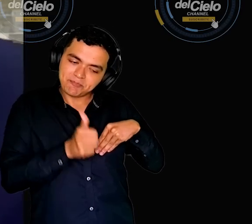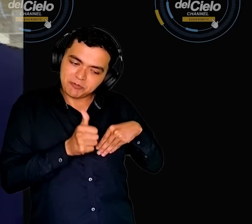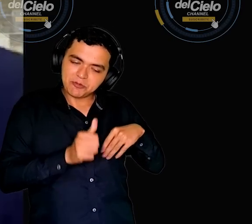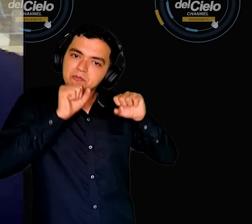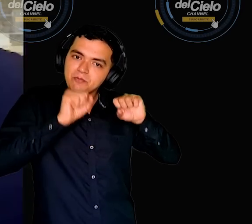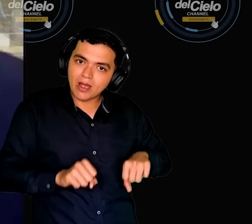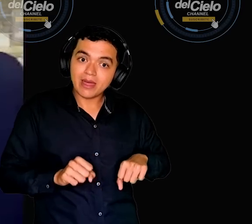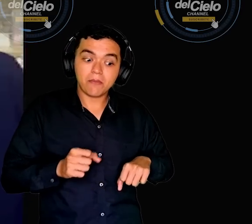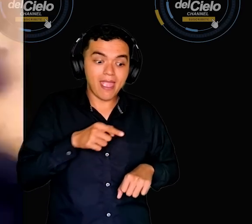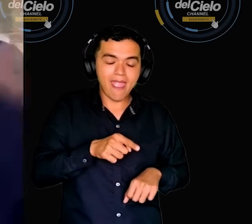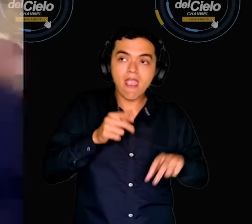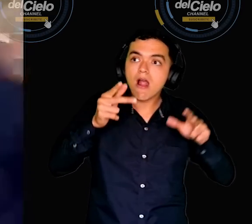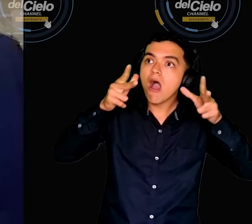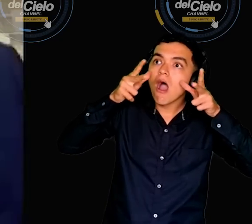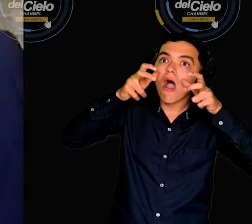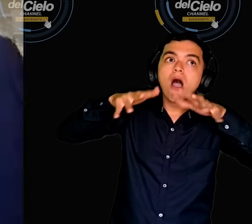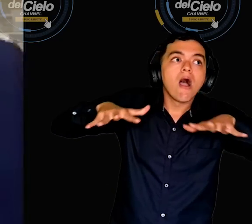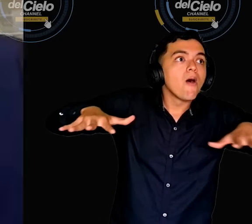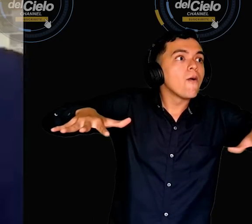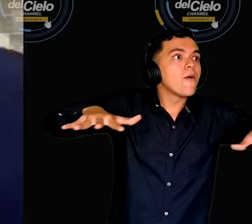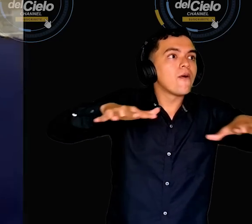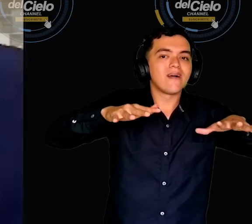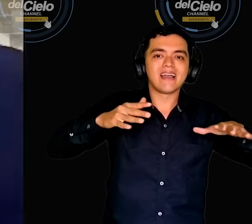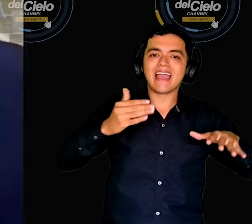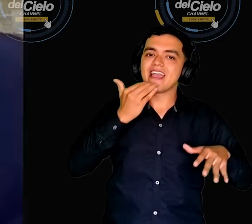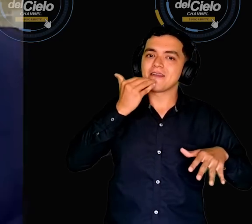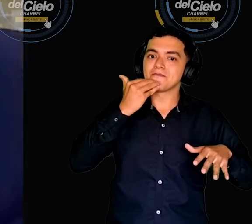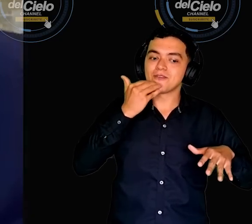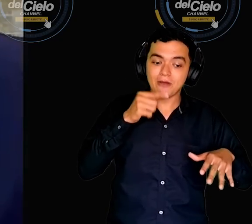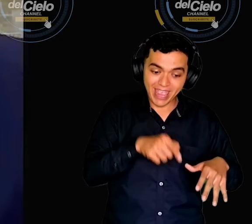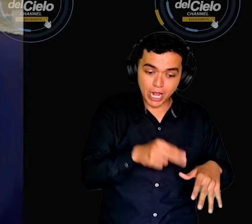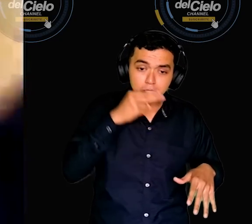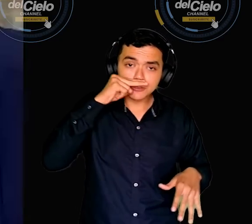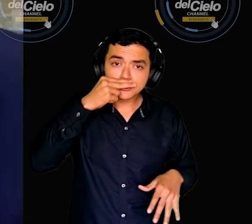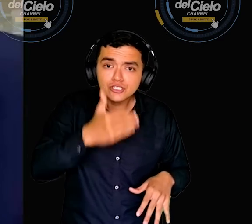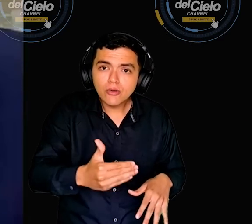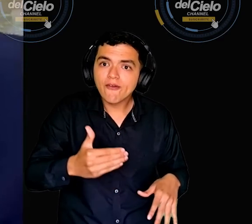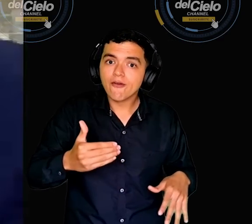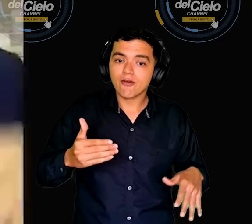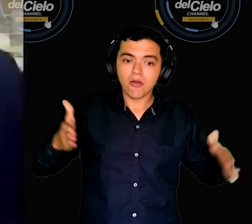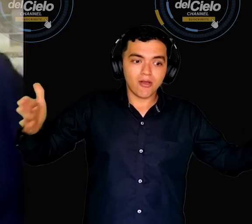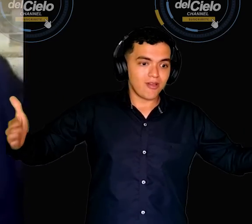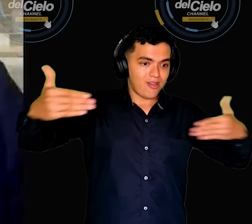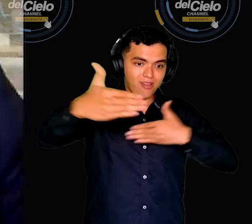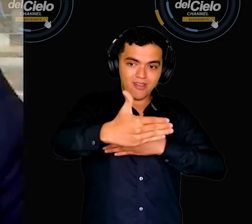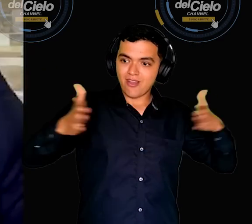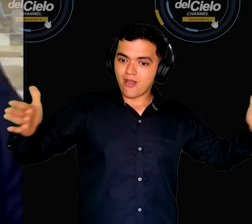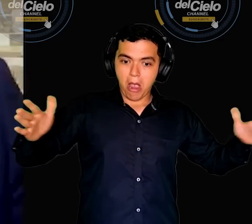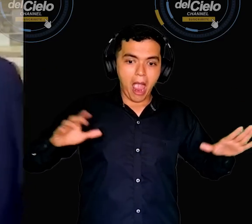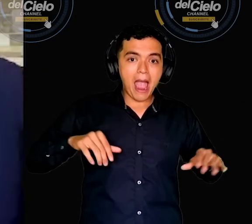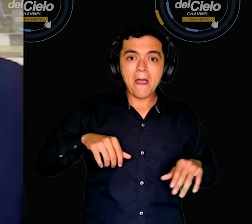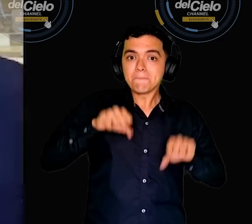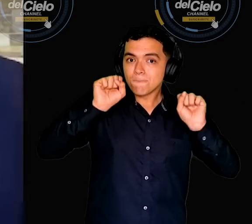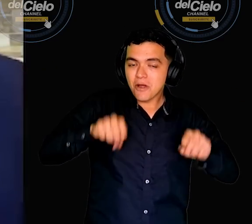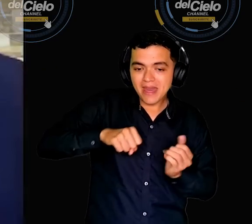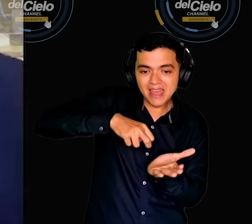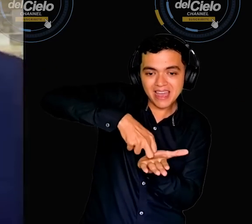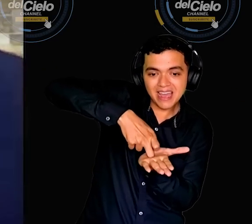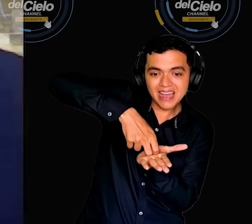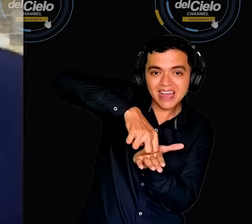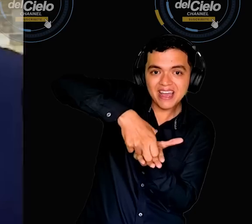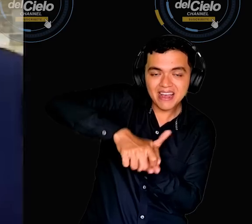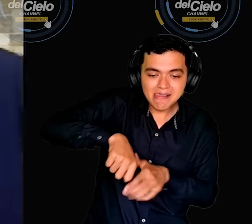quiero igual, y tú eres su madre, la quieres mucho. Entonces, entre los dos. Creo que ese fue el inicio. Eso está la niña